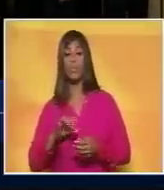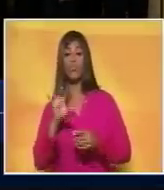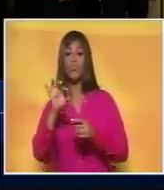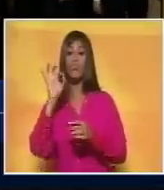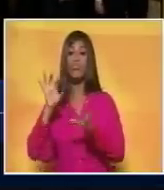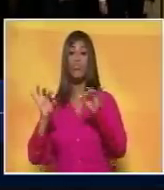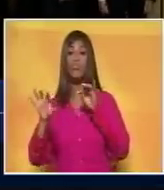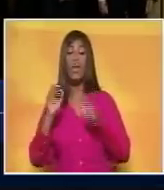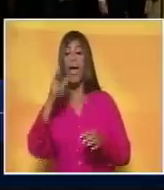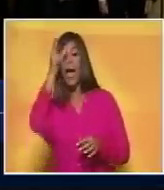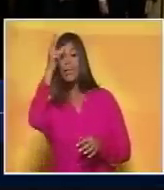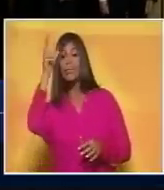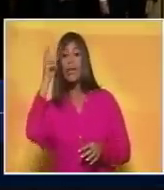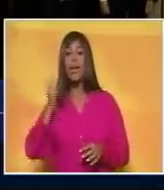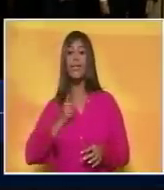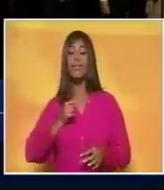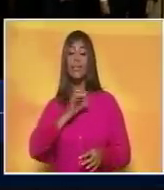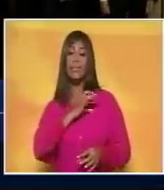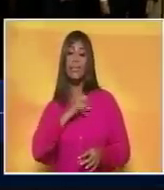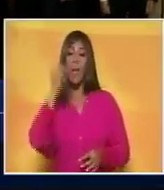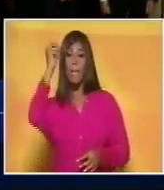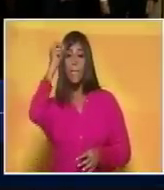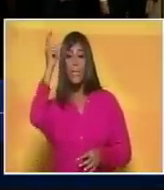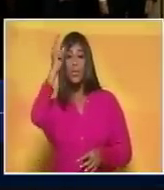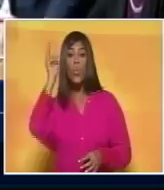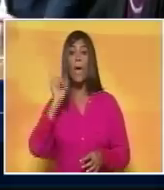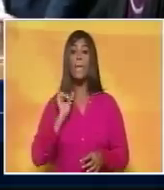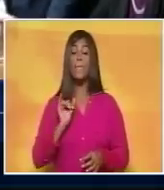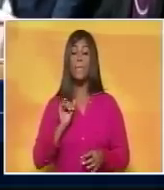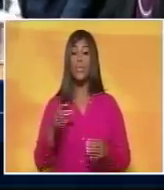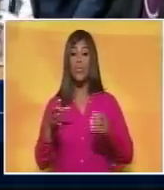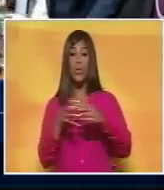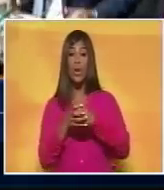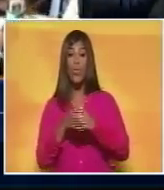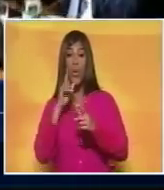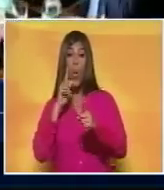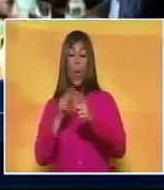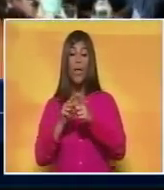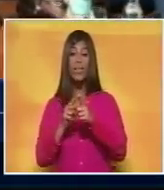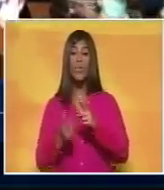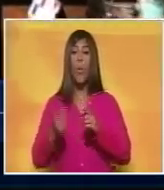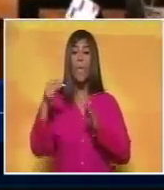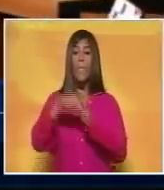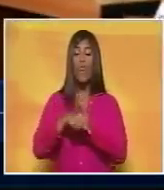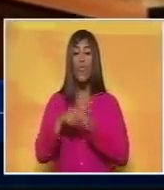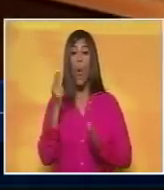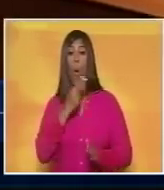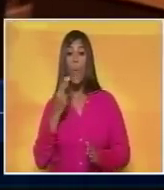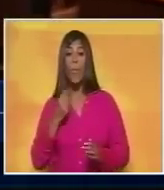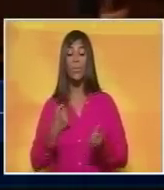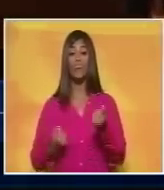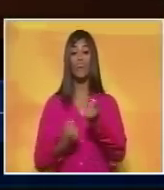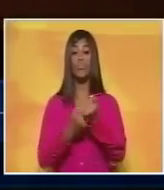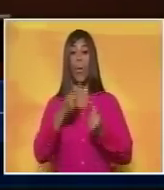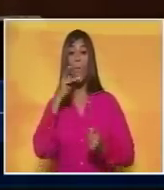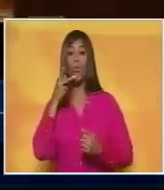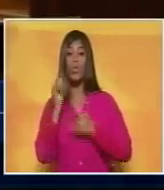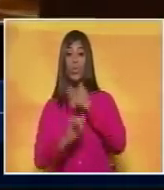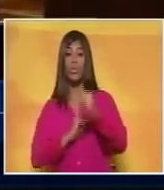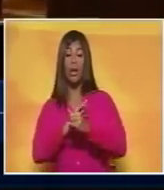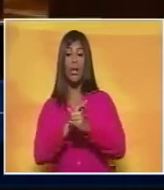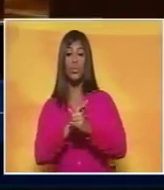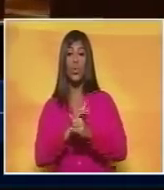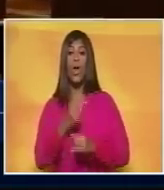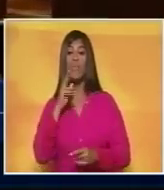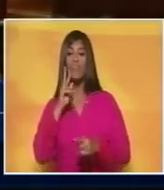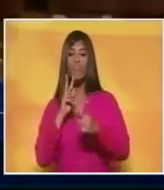los cancilleres de Canadá, Chile y Perú. Esta reunión tiene como propósito intensificar el compromiso con actores políticos internacionales